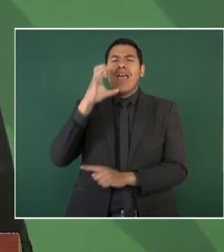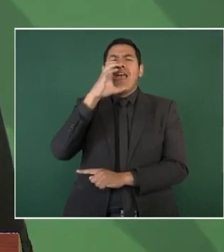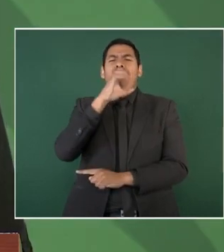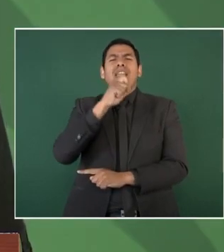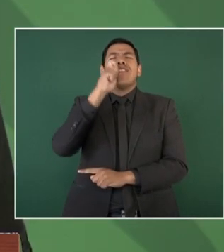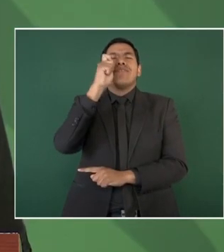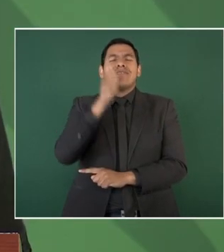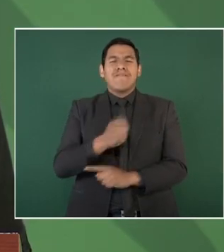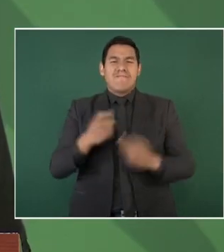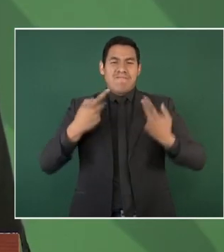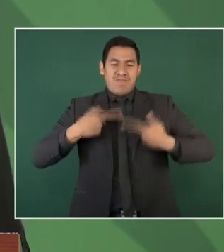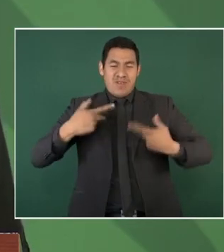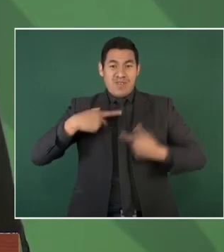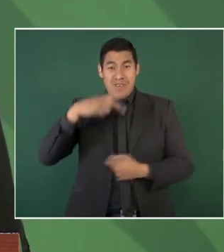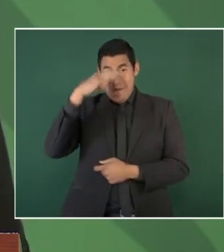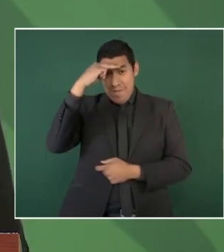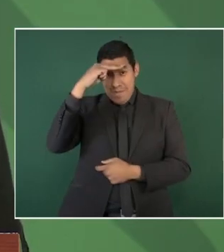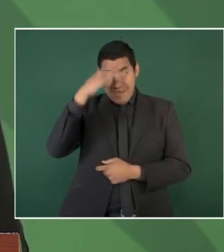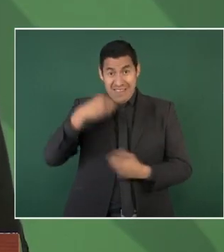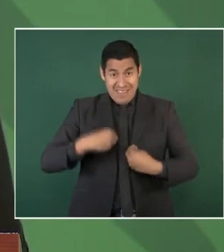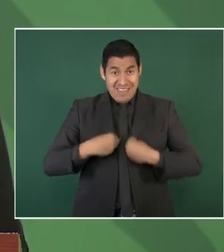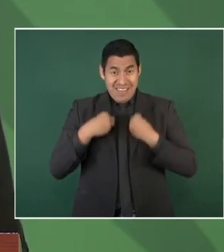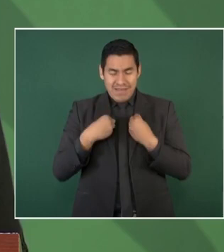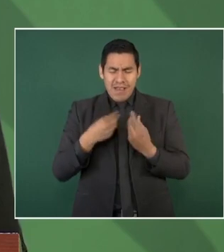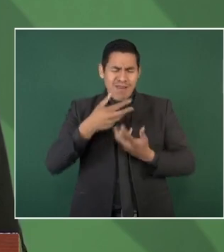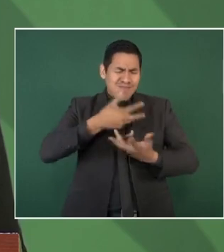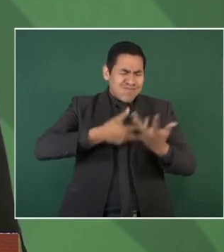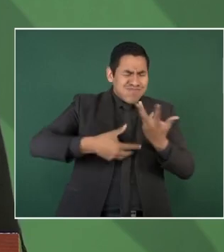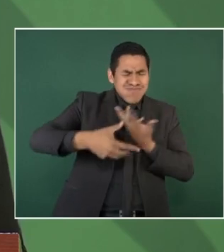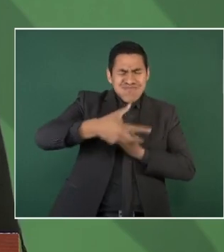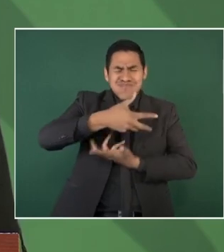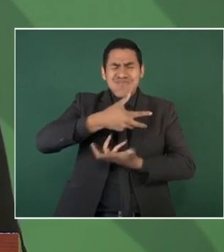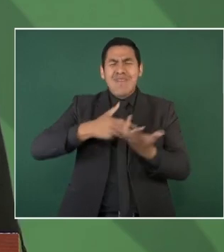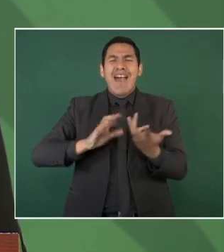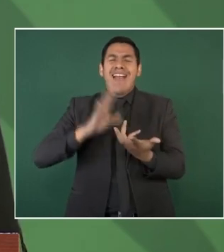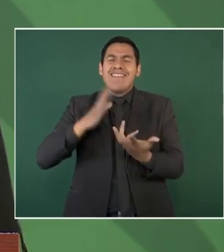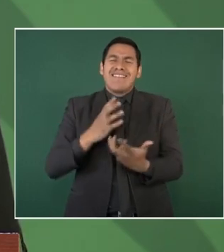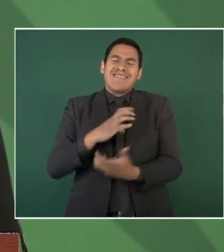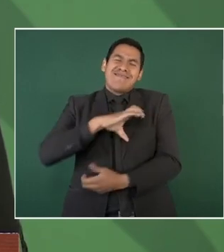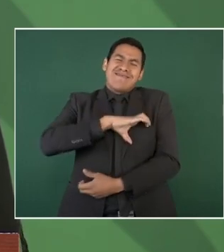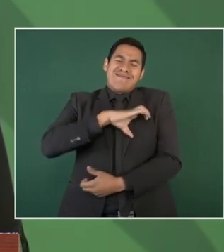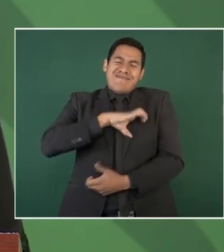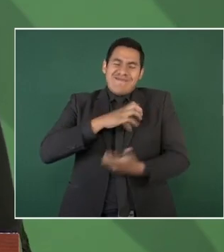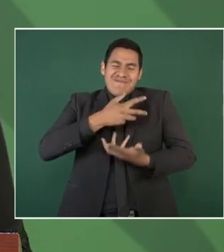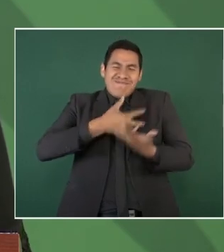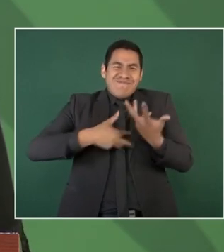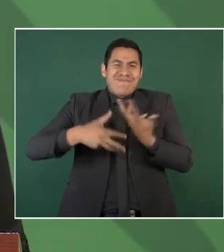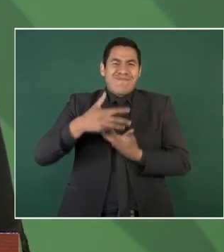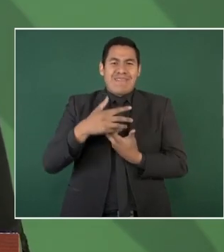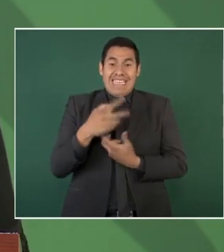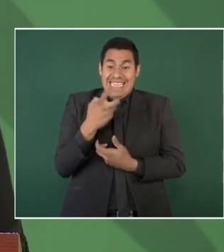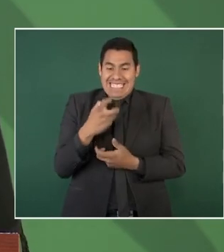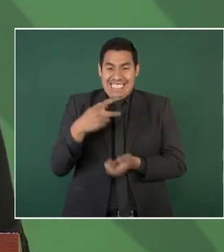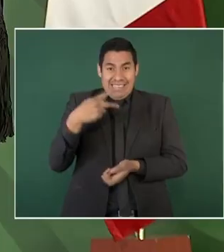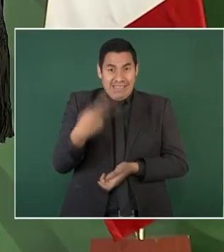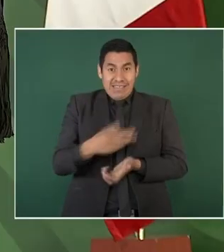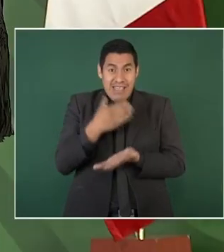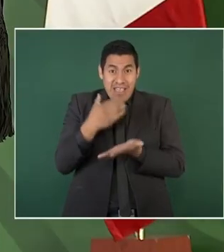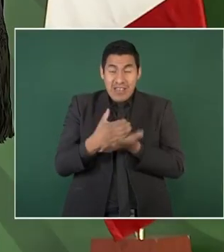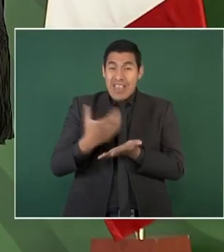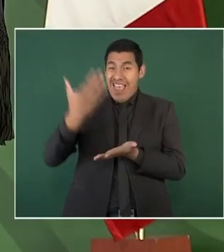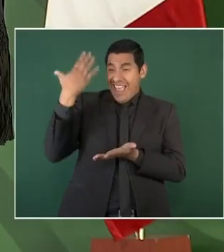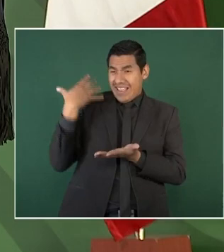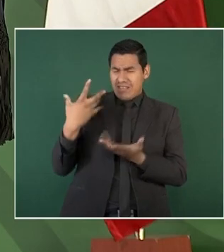las y los mexicalenses. Esta ciudad surgió del esfuerzo y el desafío. Es un oasis donde